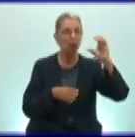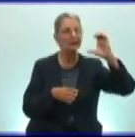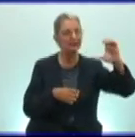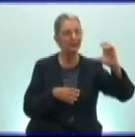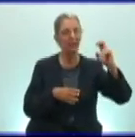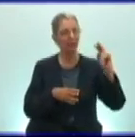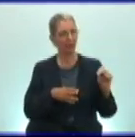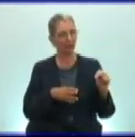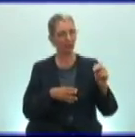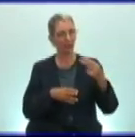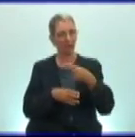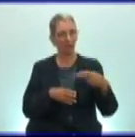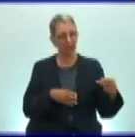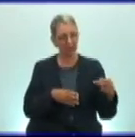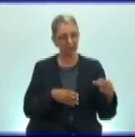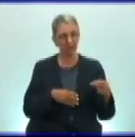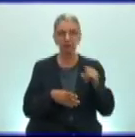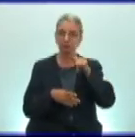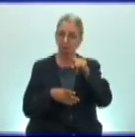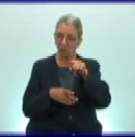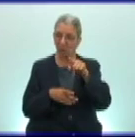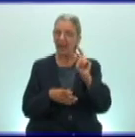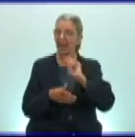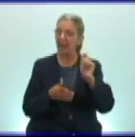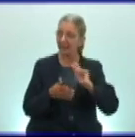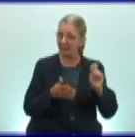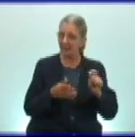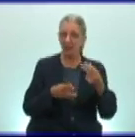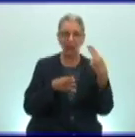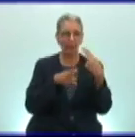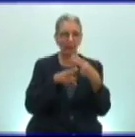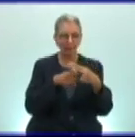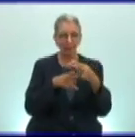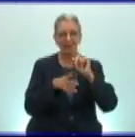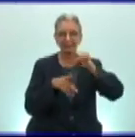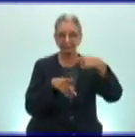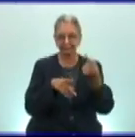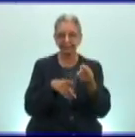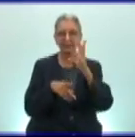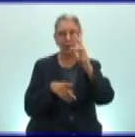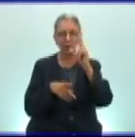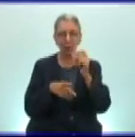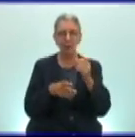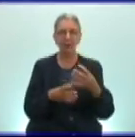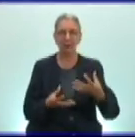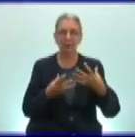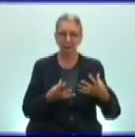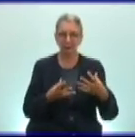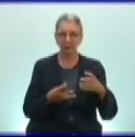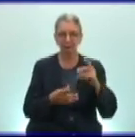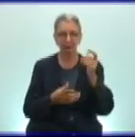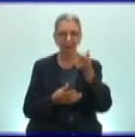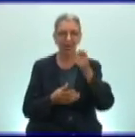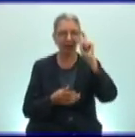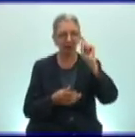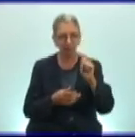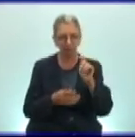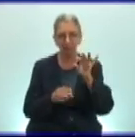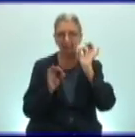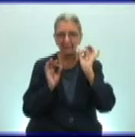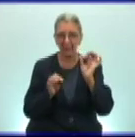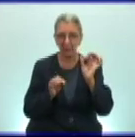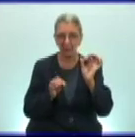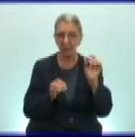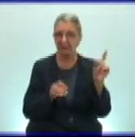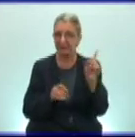Y ustedes van a escribir su nombre y su número atómico. Recuerden que cuando pongan el número atómico siempre debemos